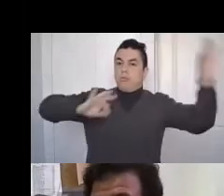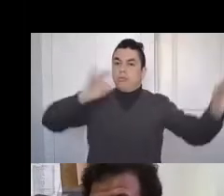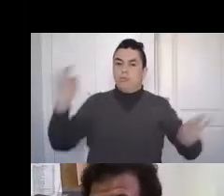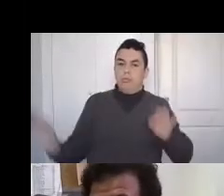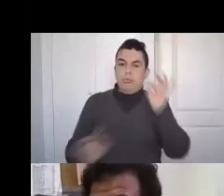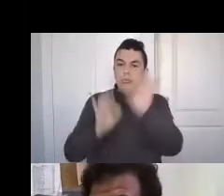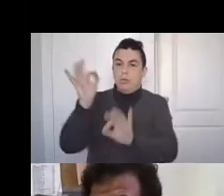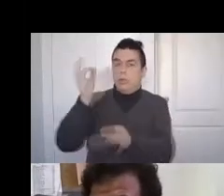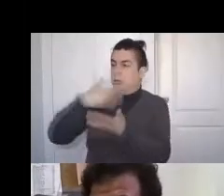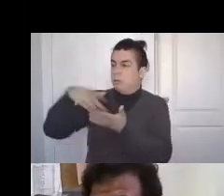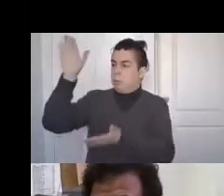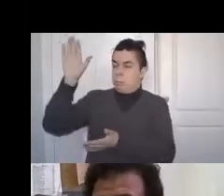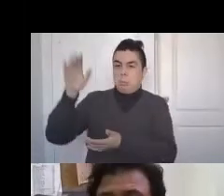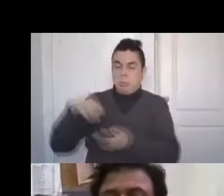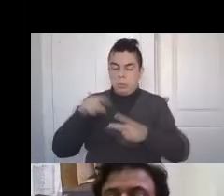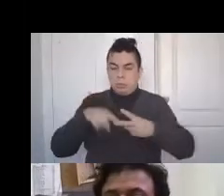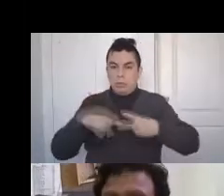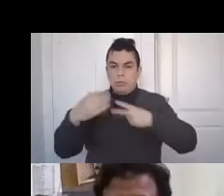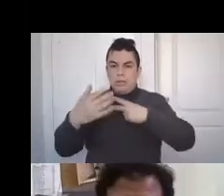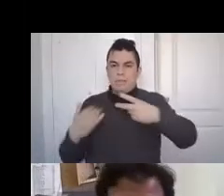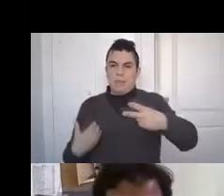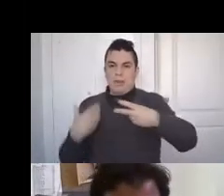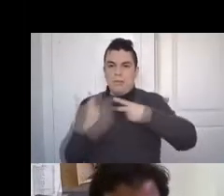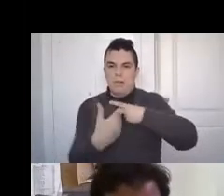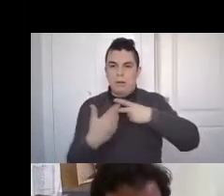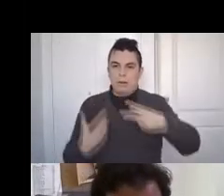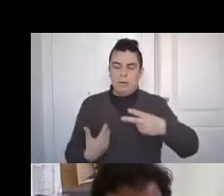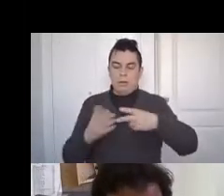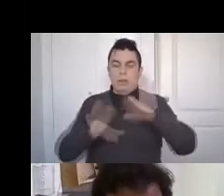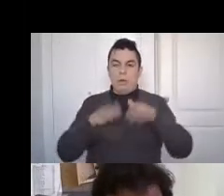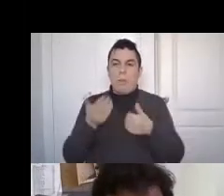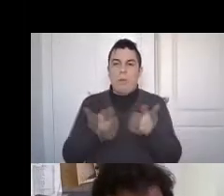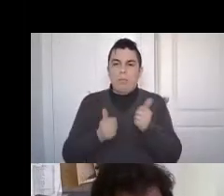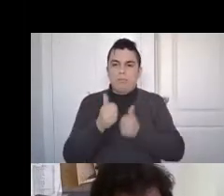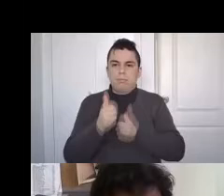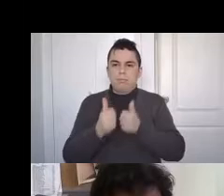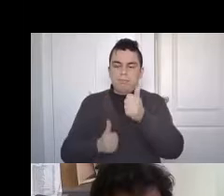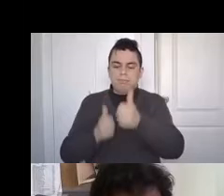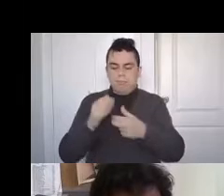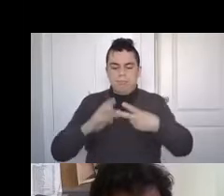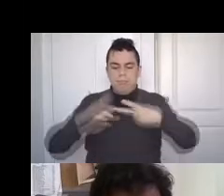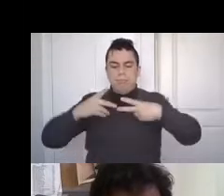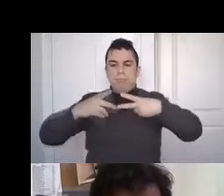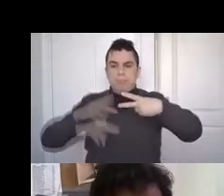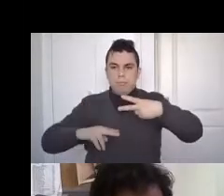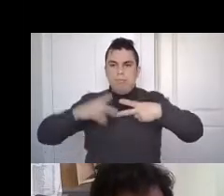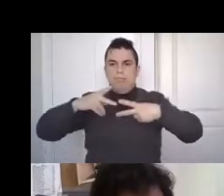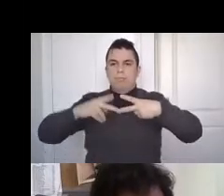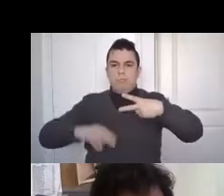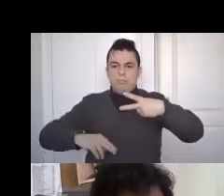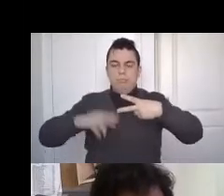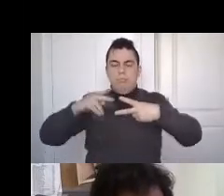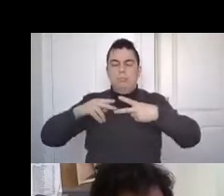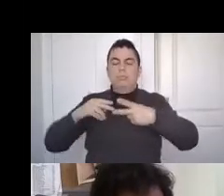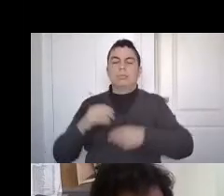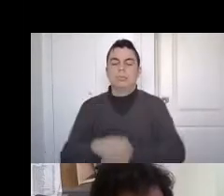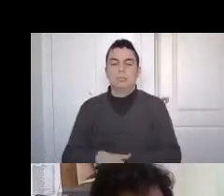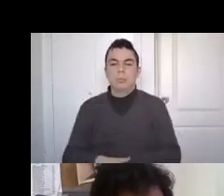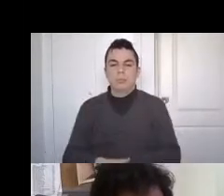ganando territorio con respecto a una o perdiendo territorio con respecto a otra. Y tenemos, ¿cierto?